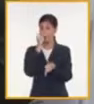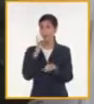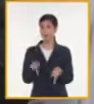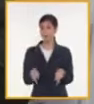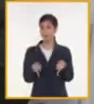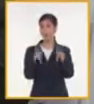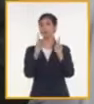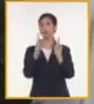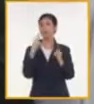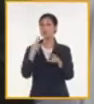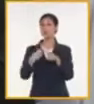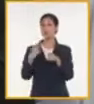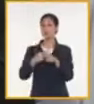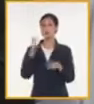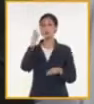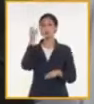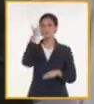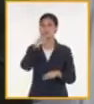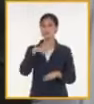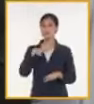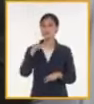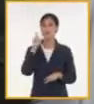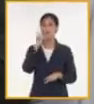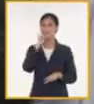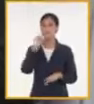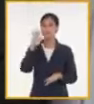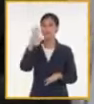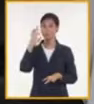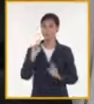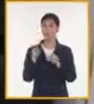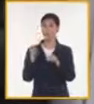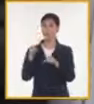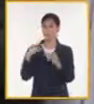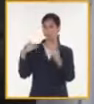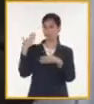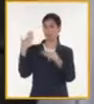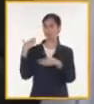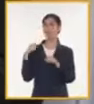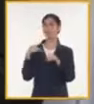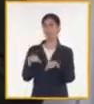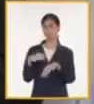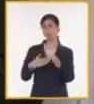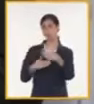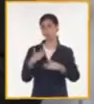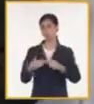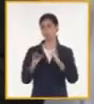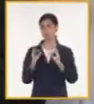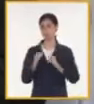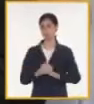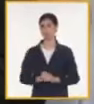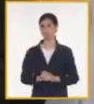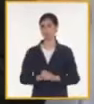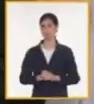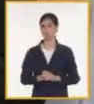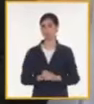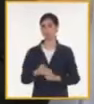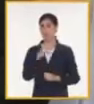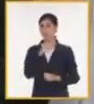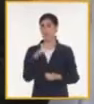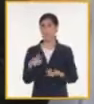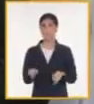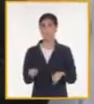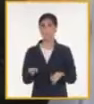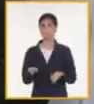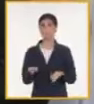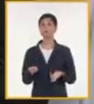chelm Fabio d chelm como antecedente de nuestra posición en el enfrentamiento al terrorismo y además la